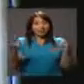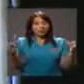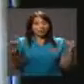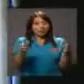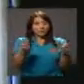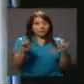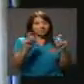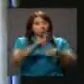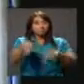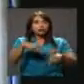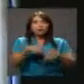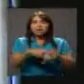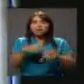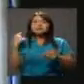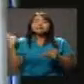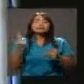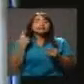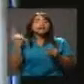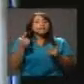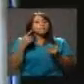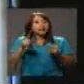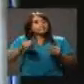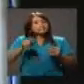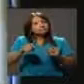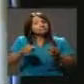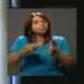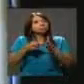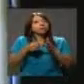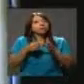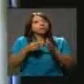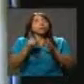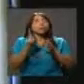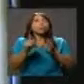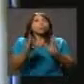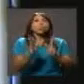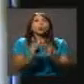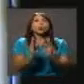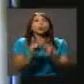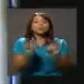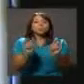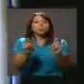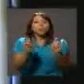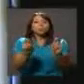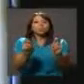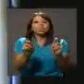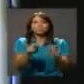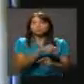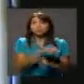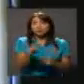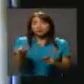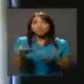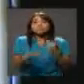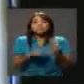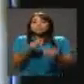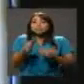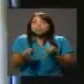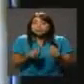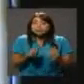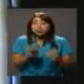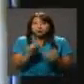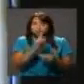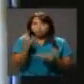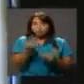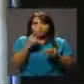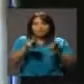reivindicado la necesidad de un congreso pedagógico un congreso pedagógico que efectivamente evalúe no solamente el tema